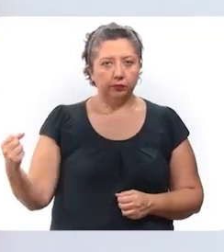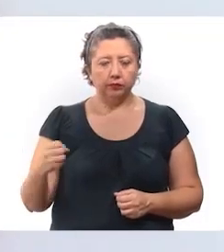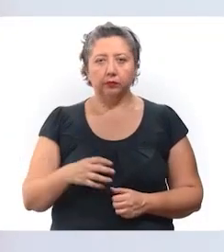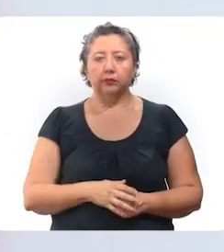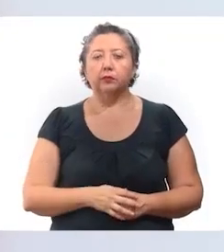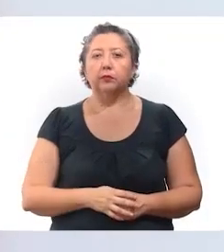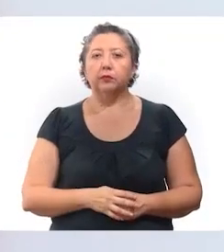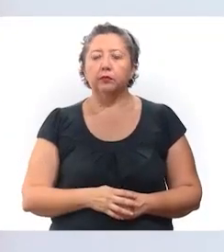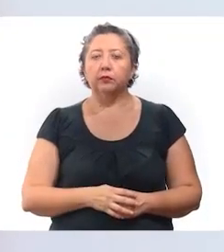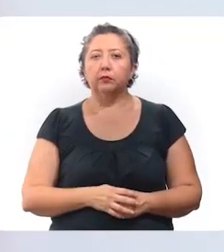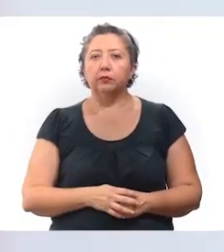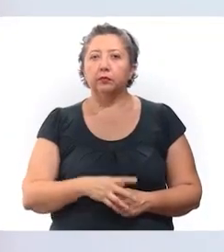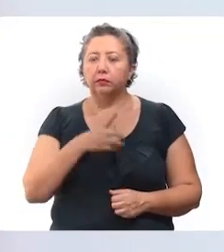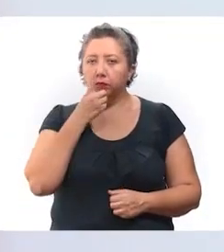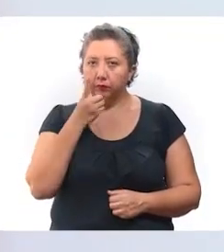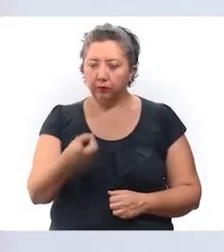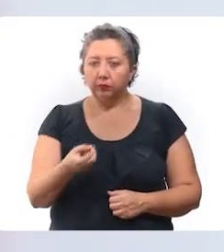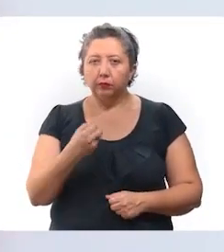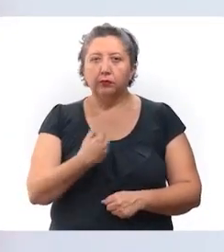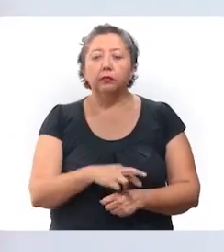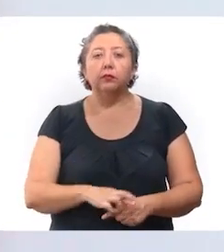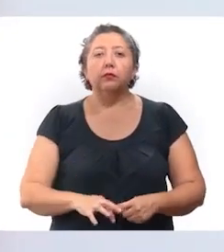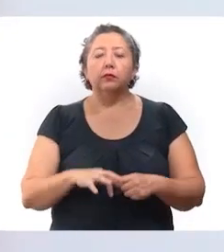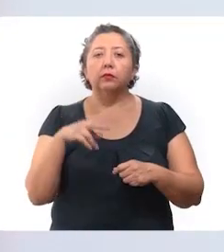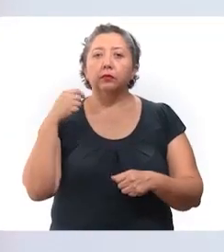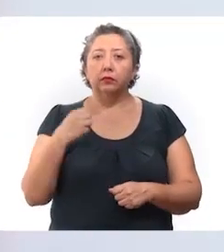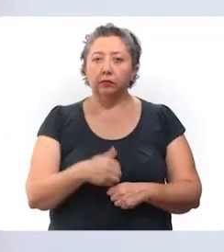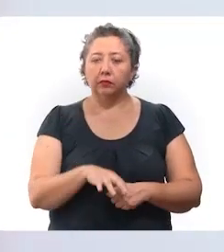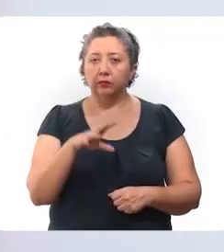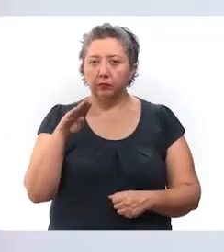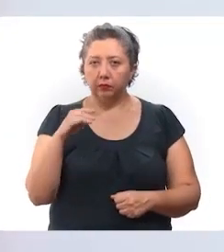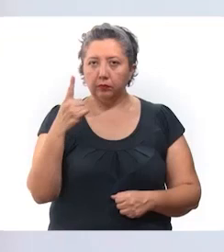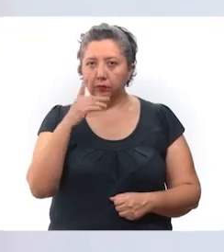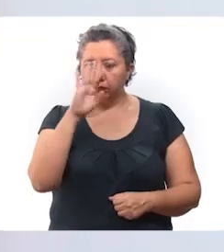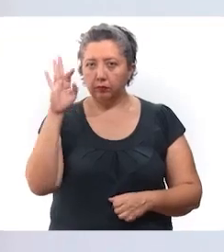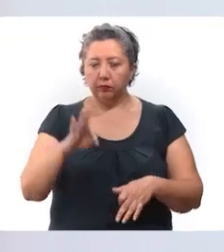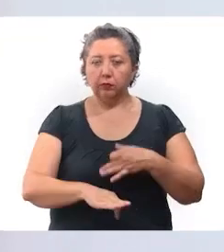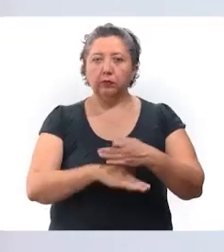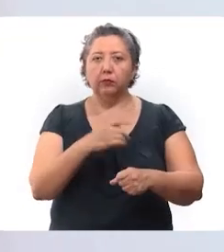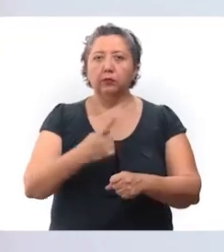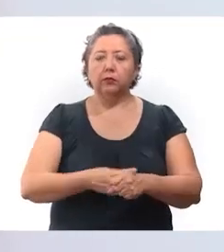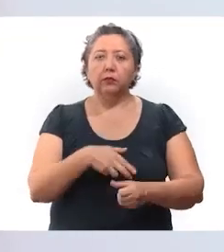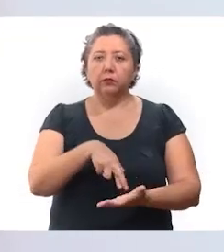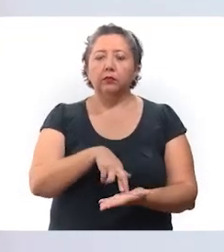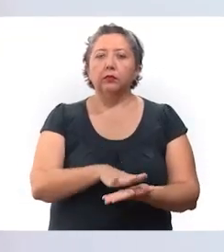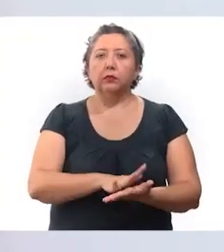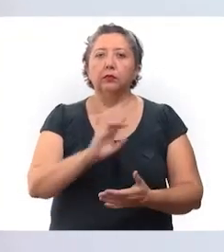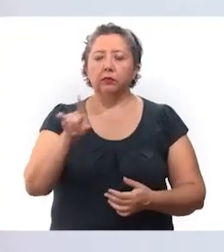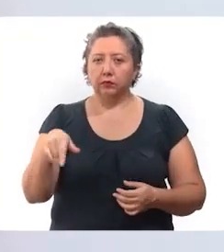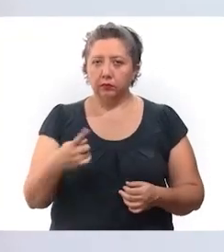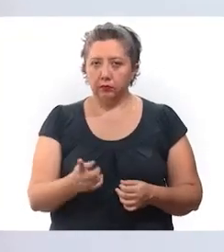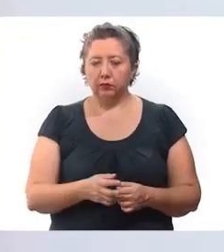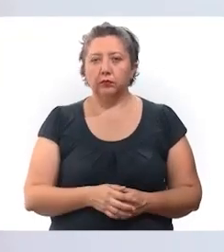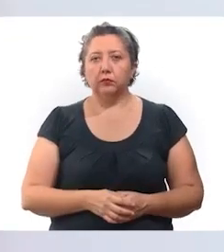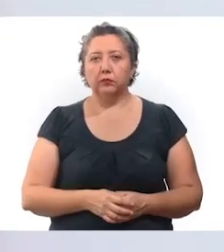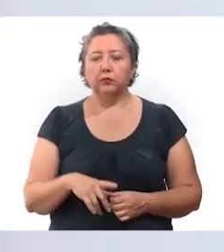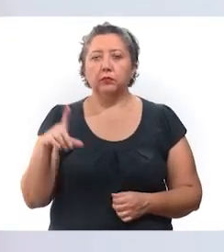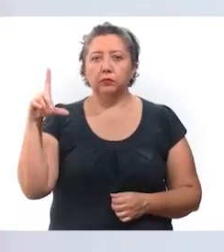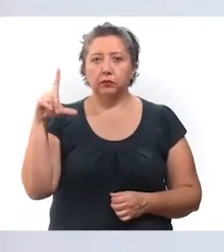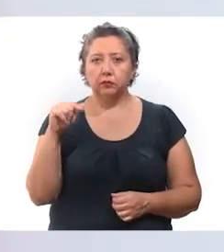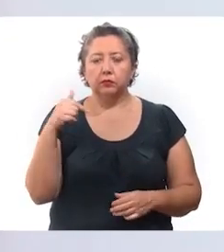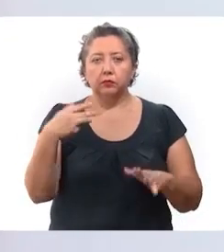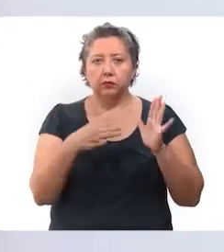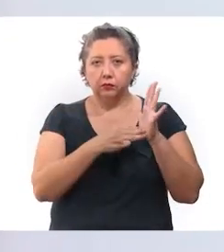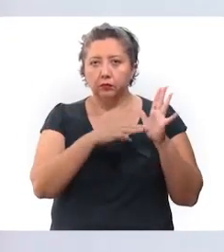pueden contagiar. Esta cifra representa el 91% del total de contagios registrados, que es